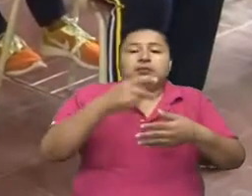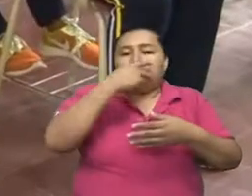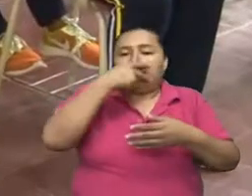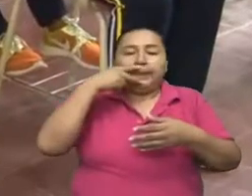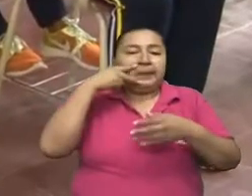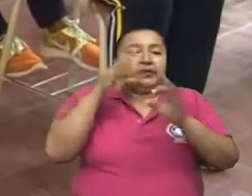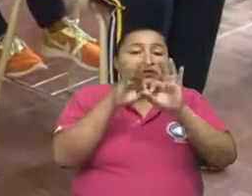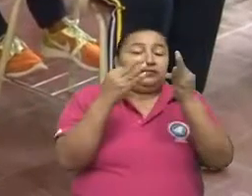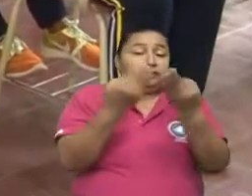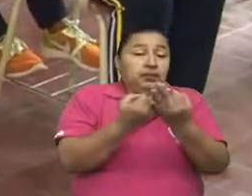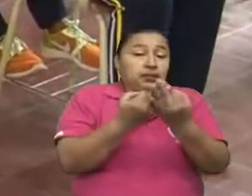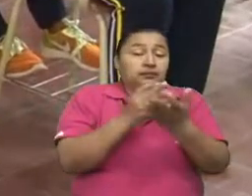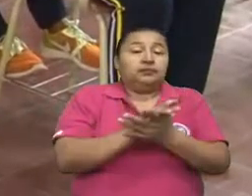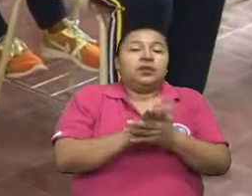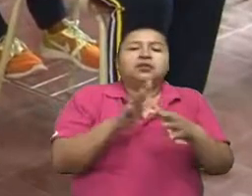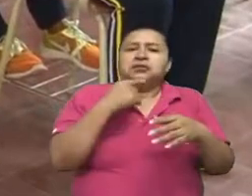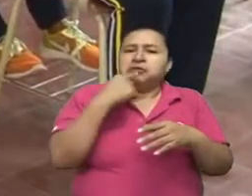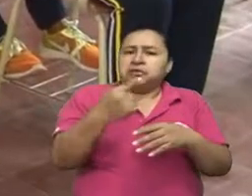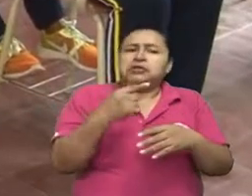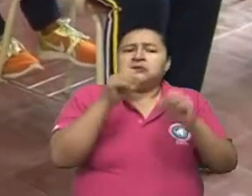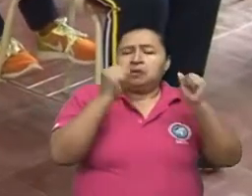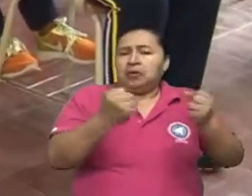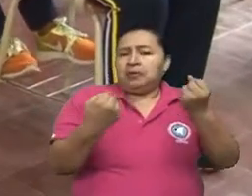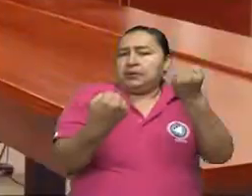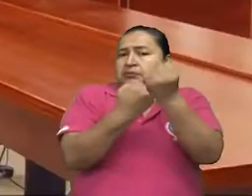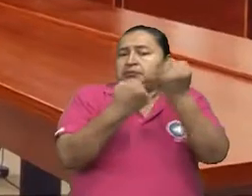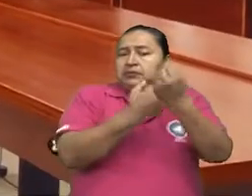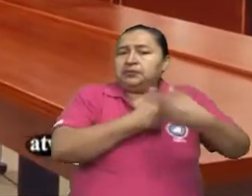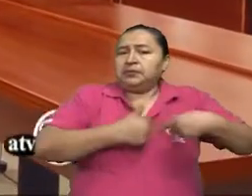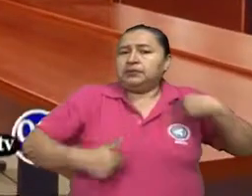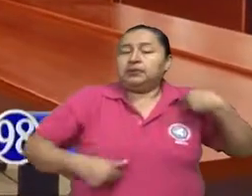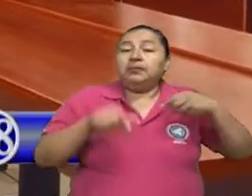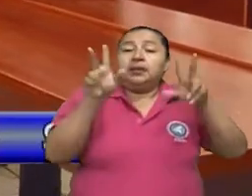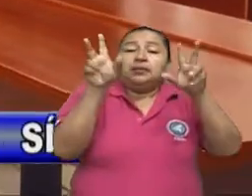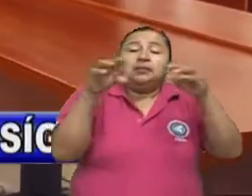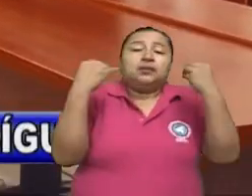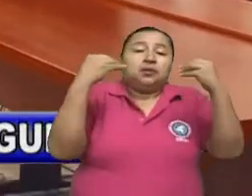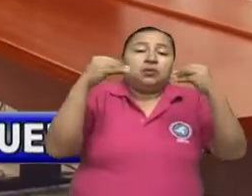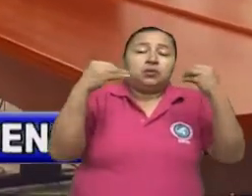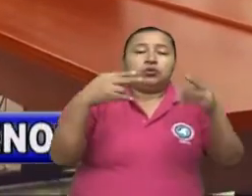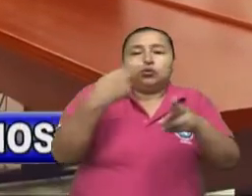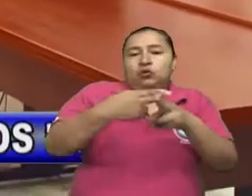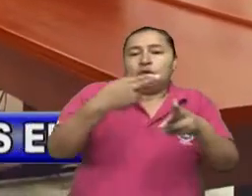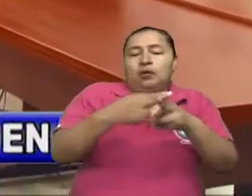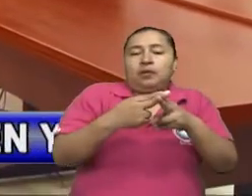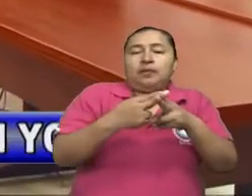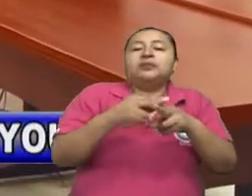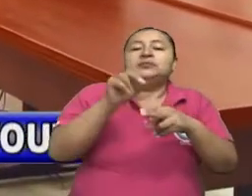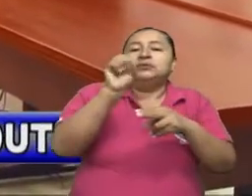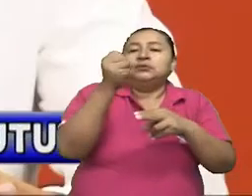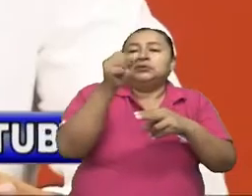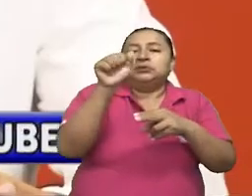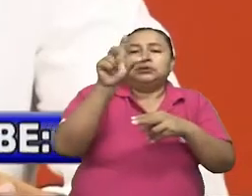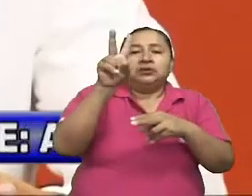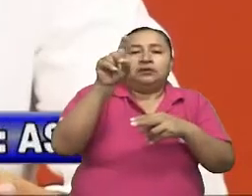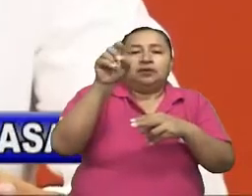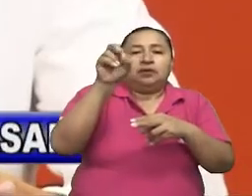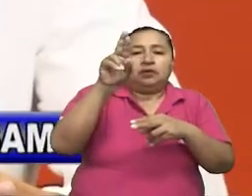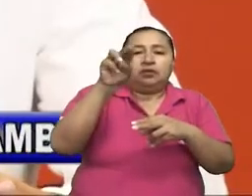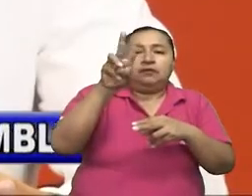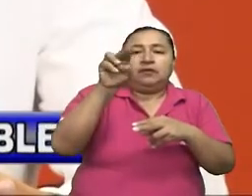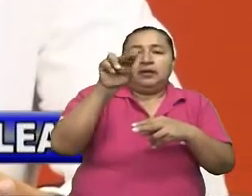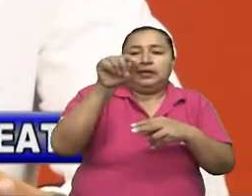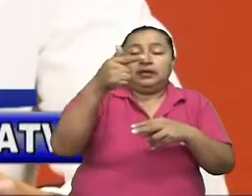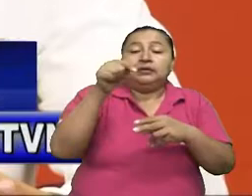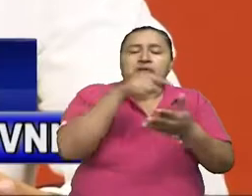de familia, aseguró el asesor presidencial para temas educativos en su informe semanal. Es un proceso